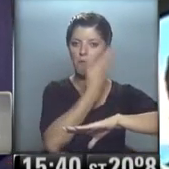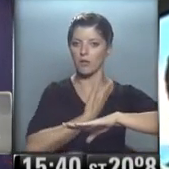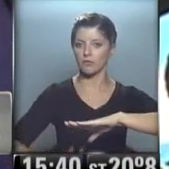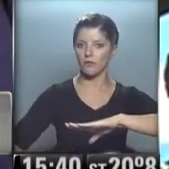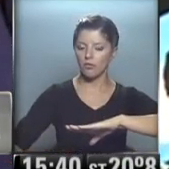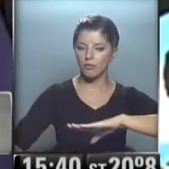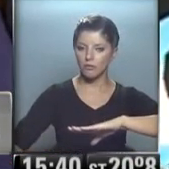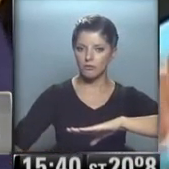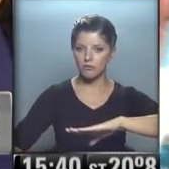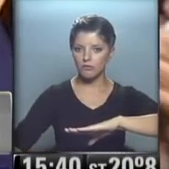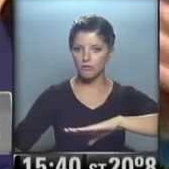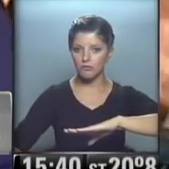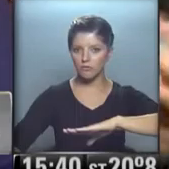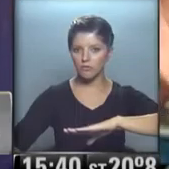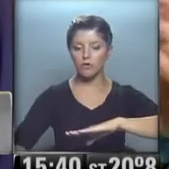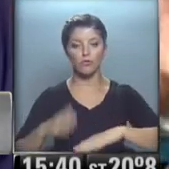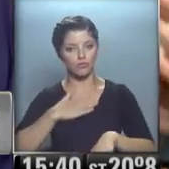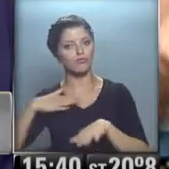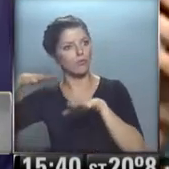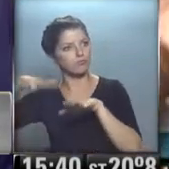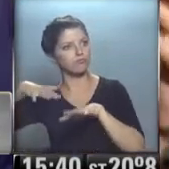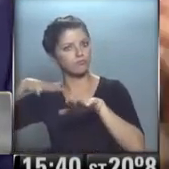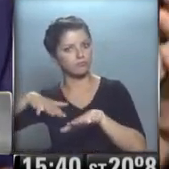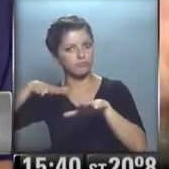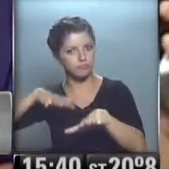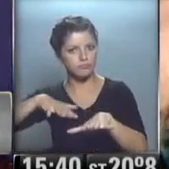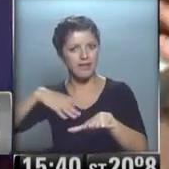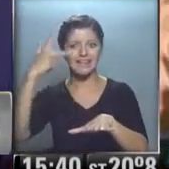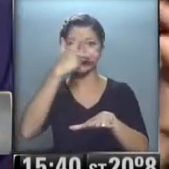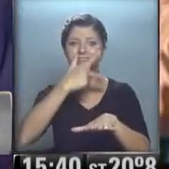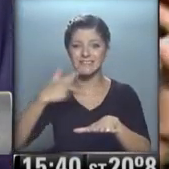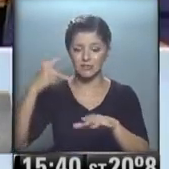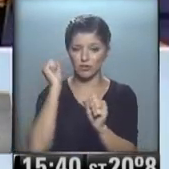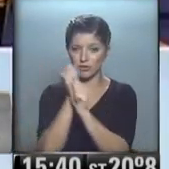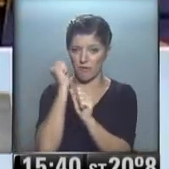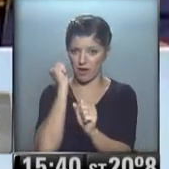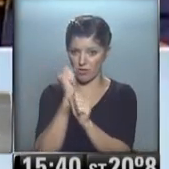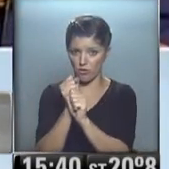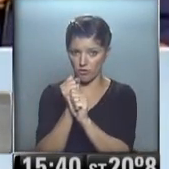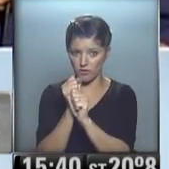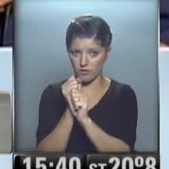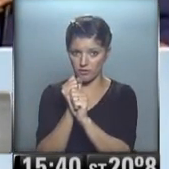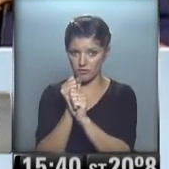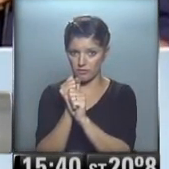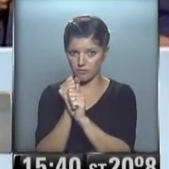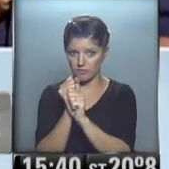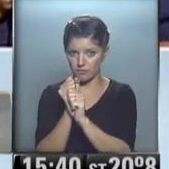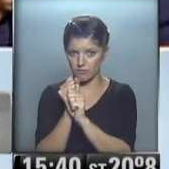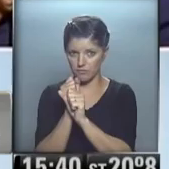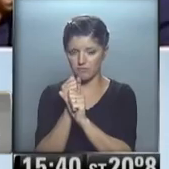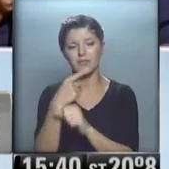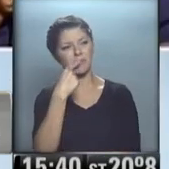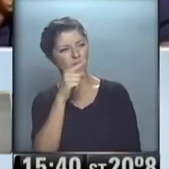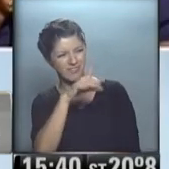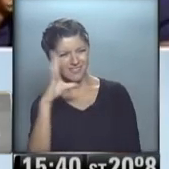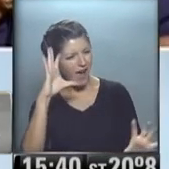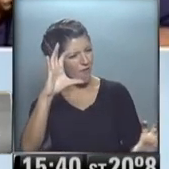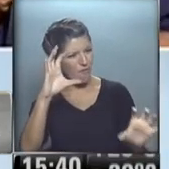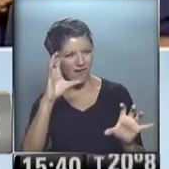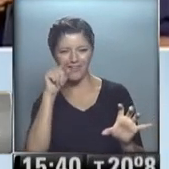presidencia, lo movilizamos, los 300 trabajadores de ahí a terminar. Y le dijimos, ¿se acuerda usted